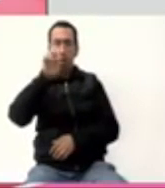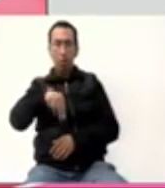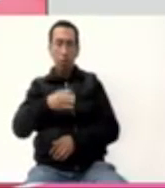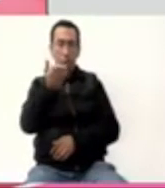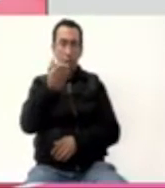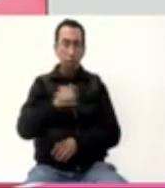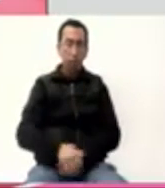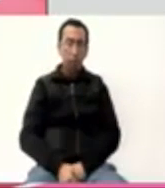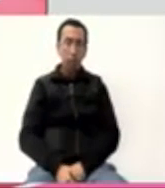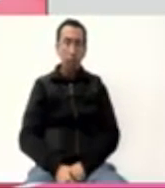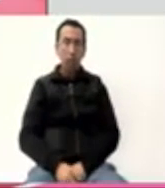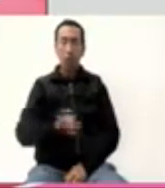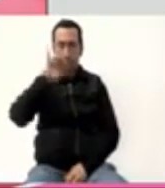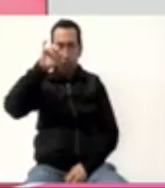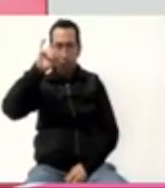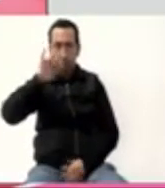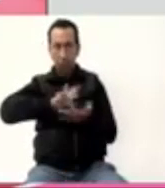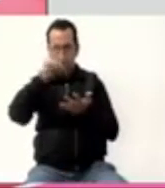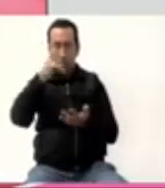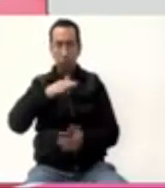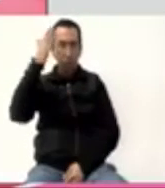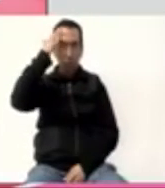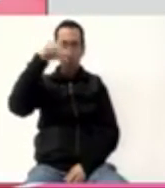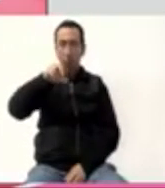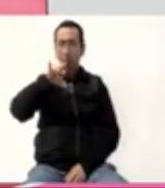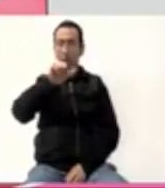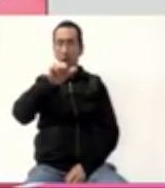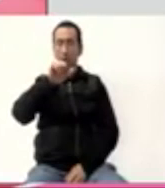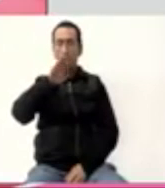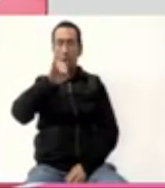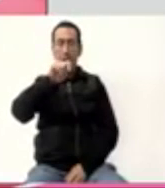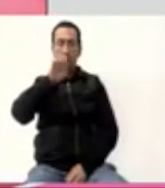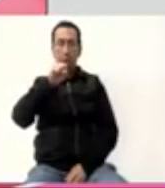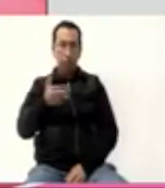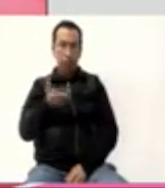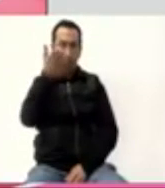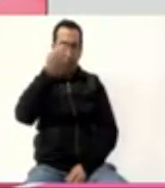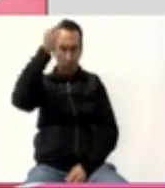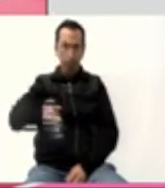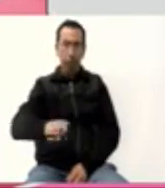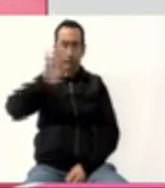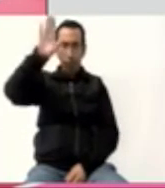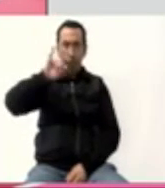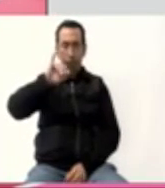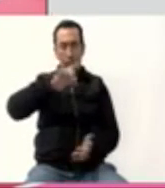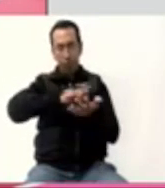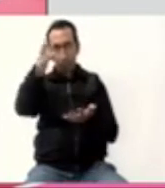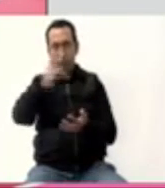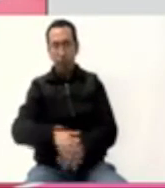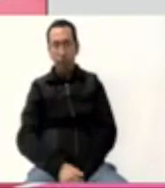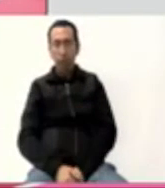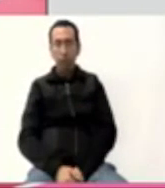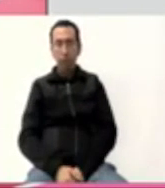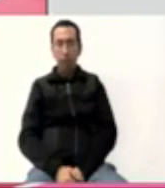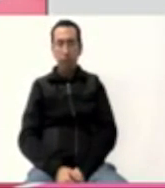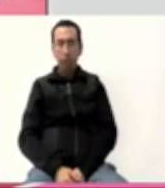Partido del Trabajo por no cumplir con la entrega dentro del plazo de la totalidad de requisitos respecto a los procesos internos de selección